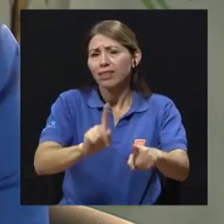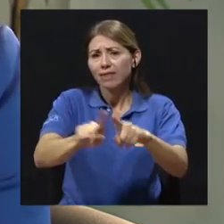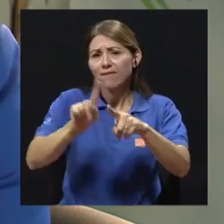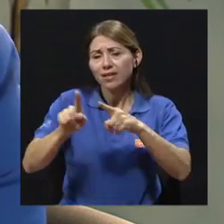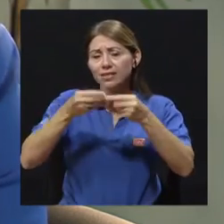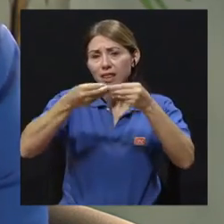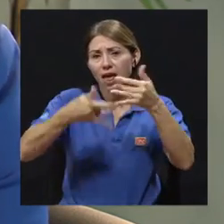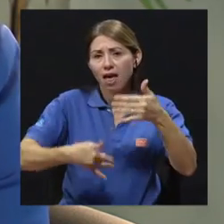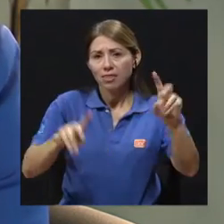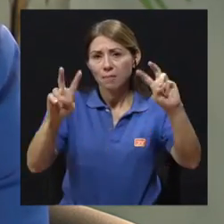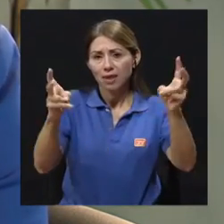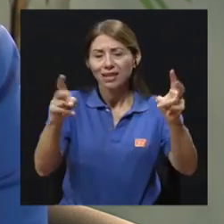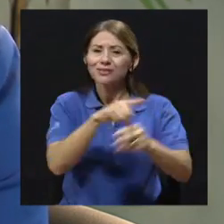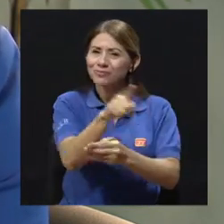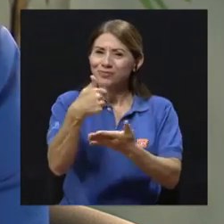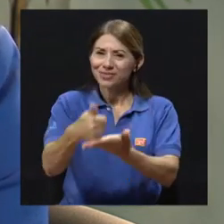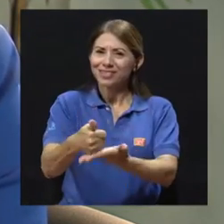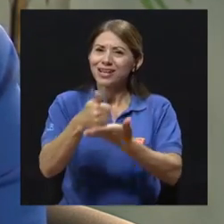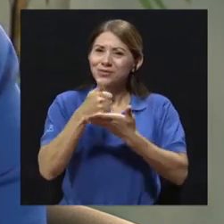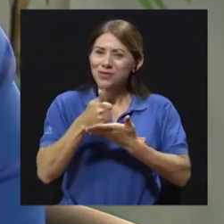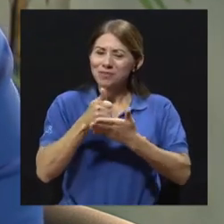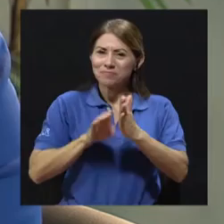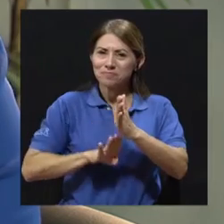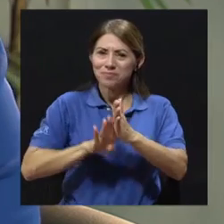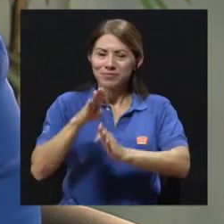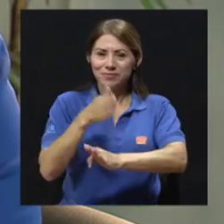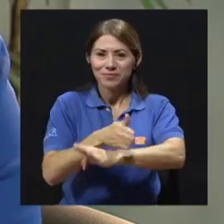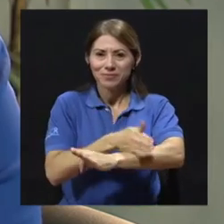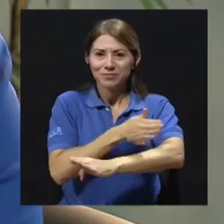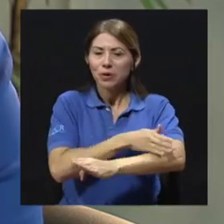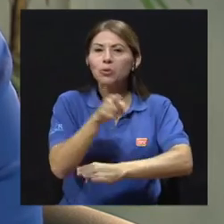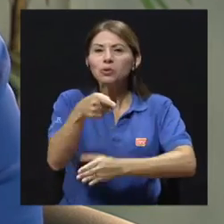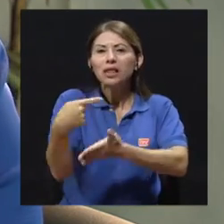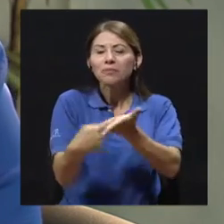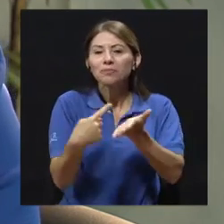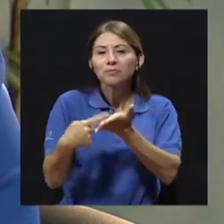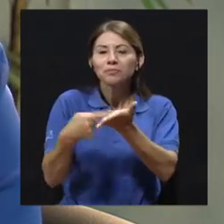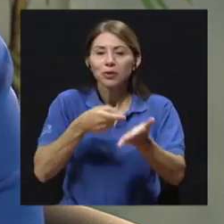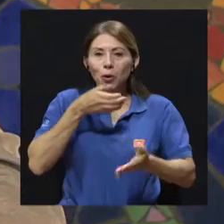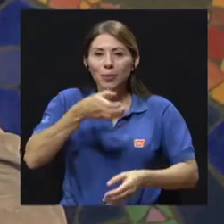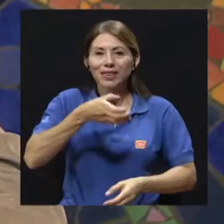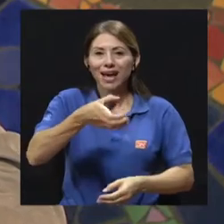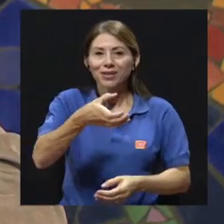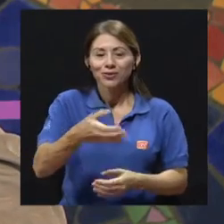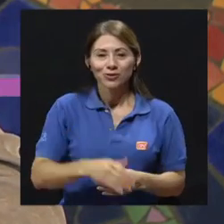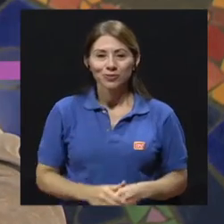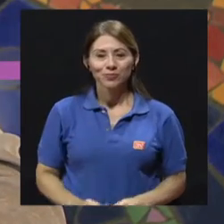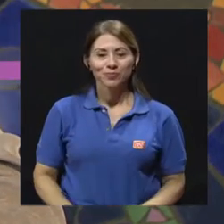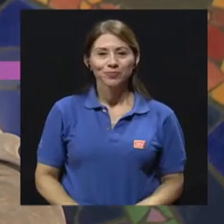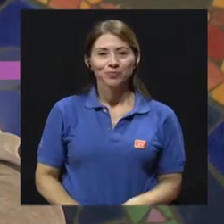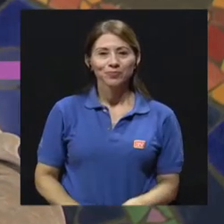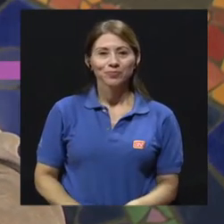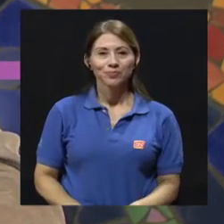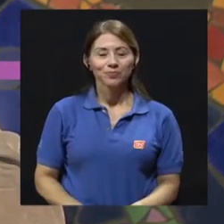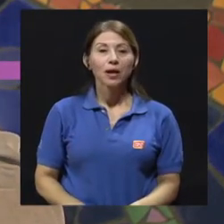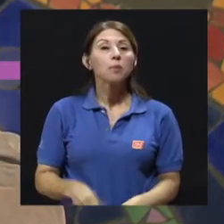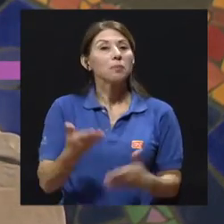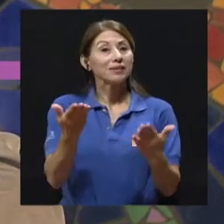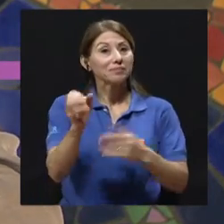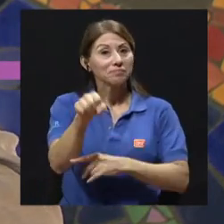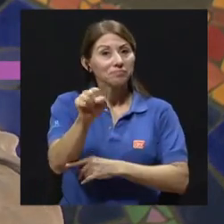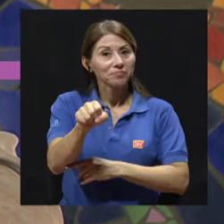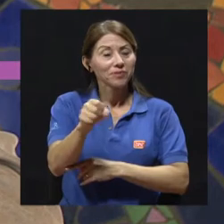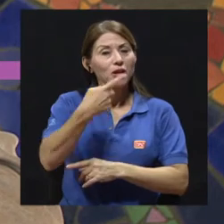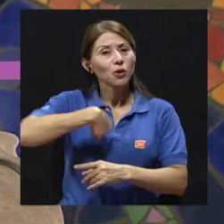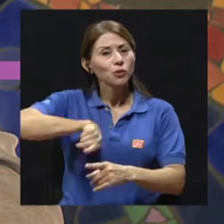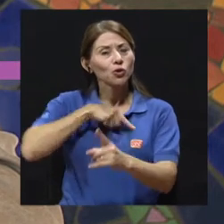de esta temporada, y por eso queremos que usted nos ayude a crecer cada día con sus sugerencias y comentarios. Claro, y pues nuestro